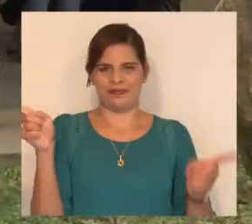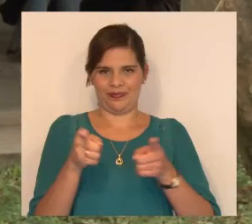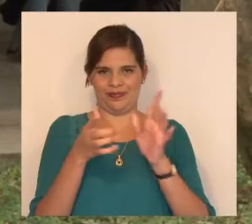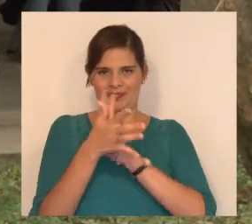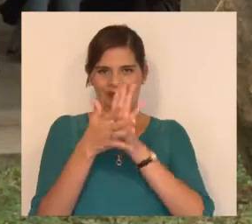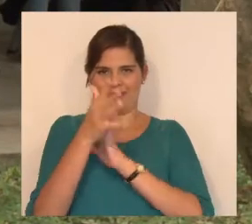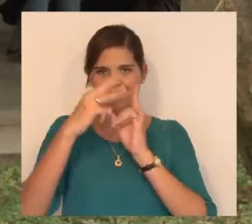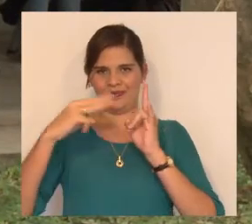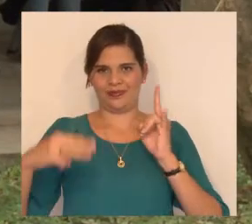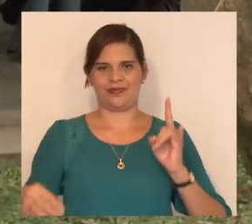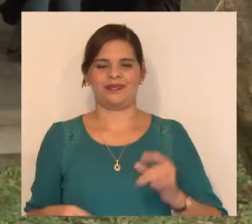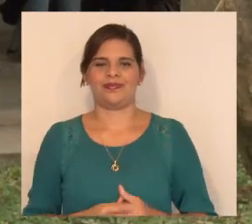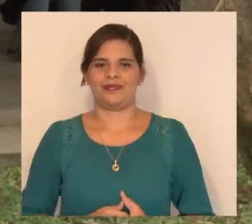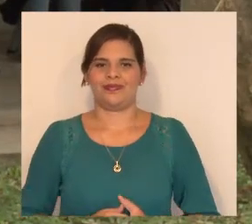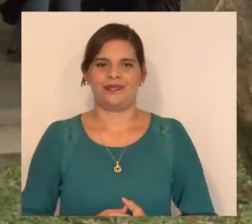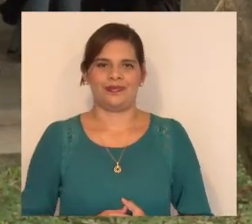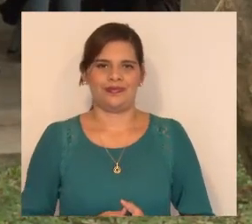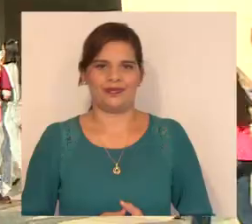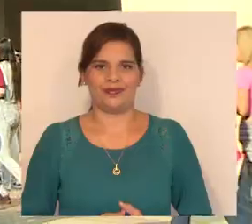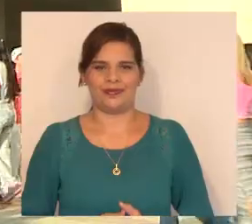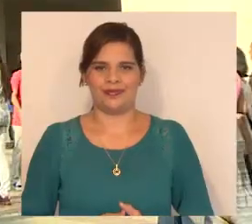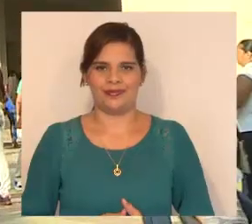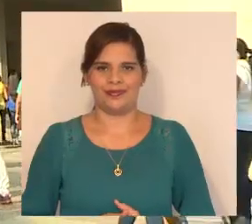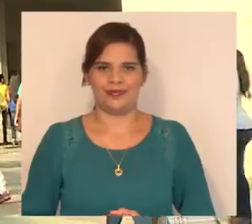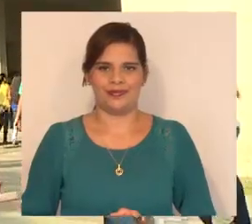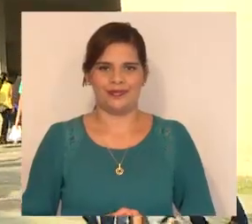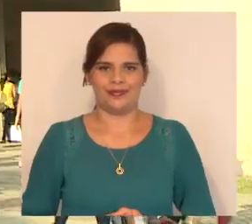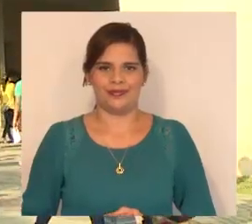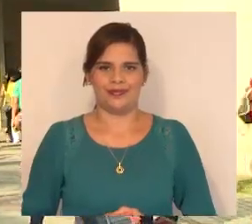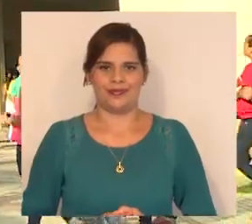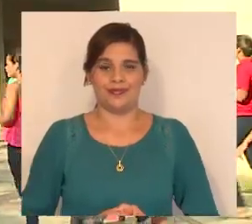Esto fue noticia en la Universidad del Magdalena.